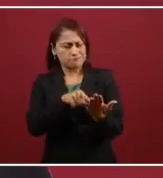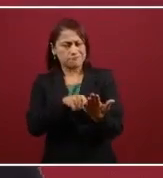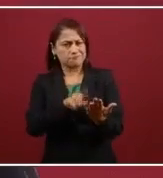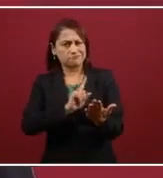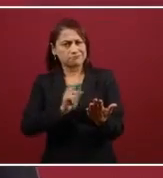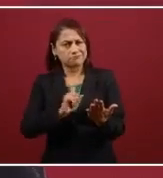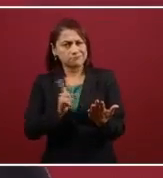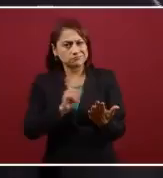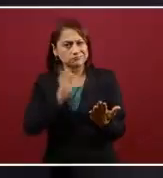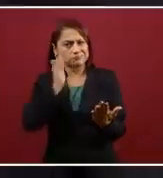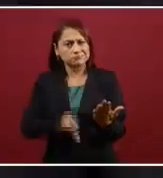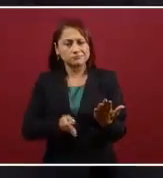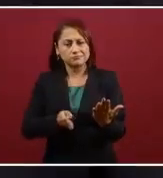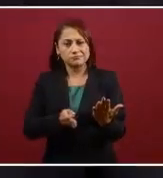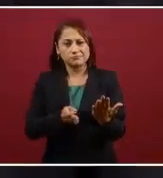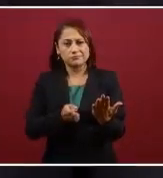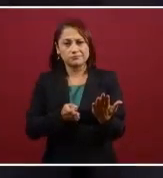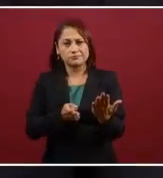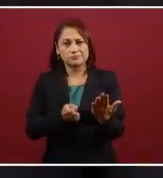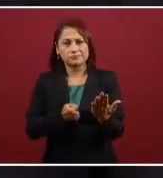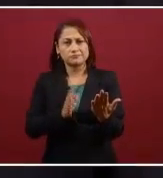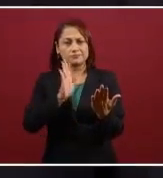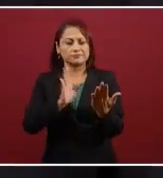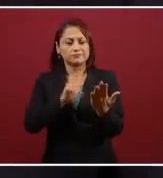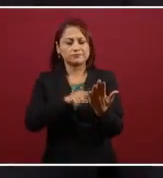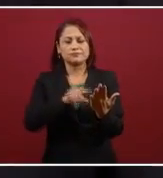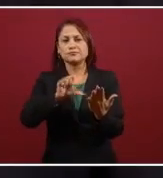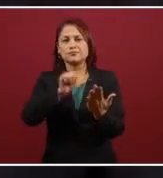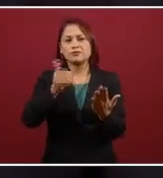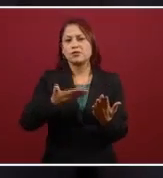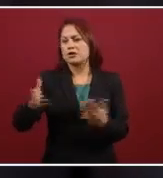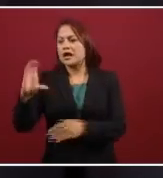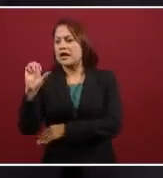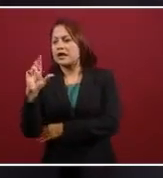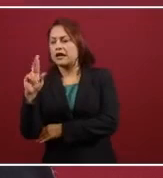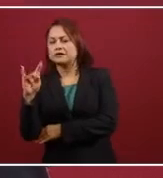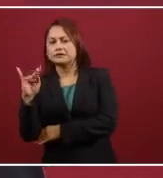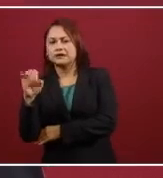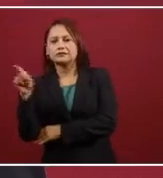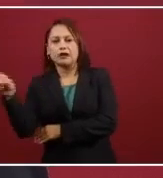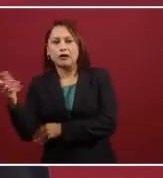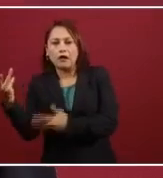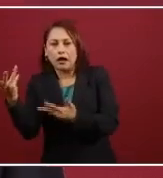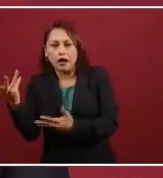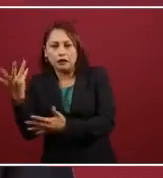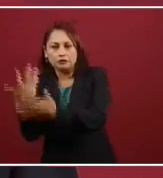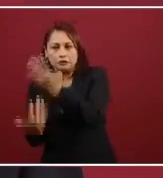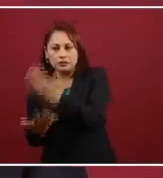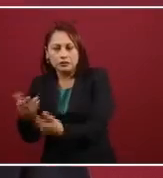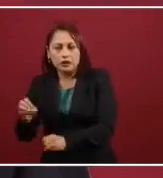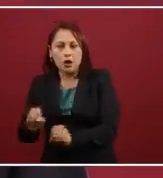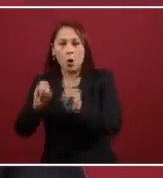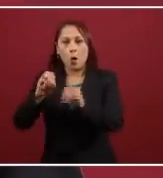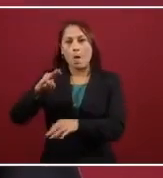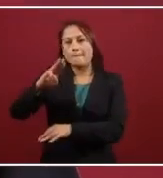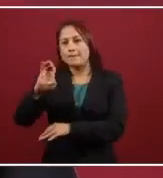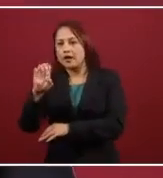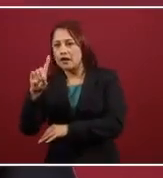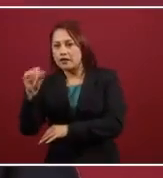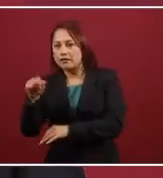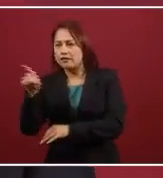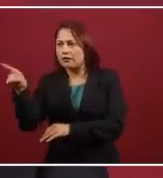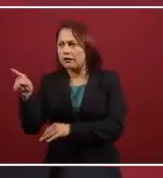era como si lo hubiese hecho Carstens o Meade, con todo respeto, pues se me